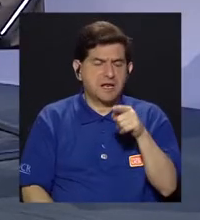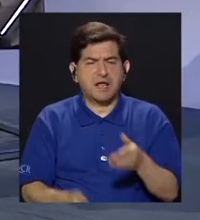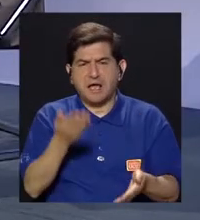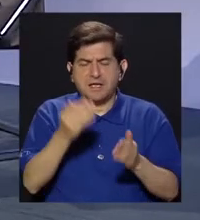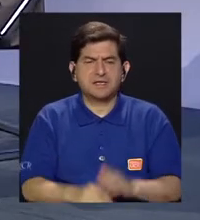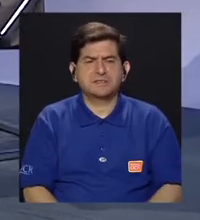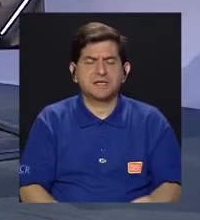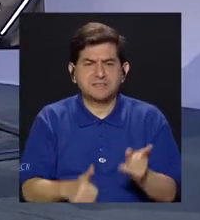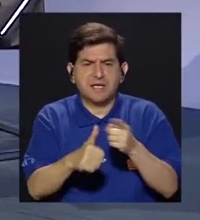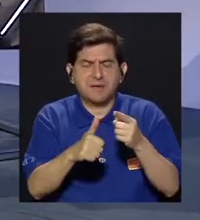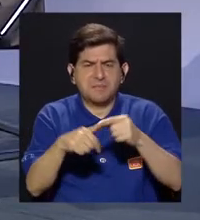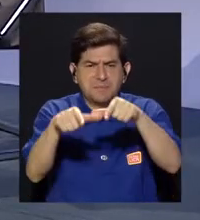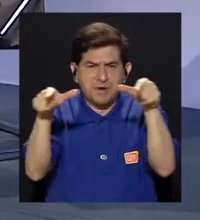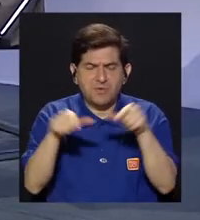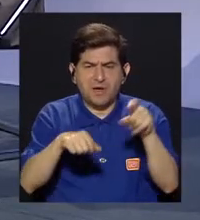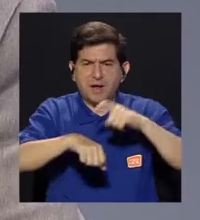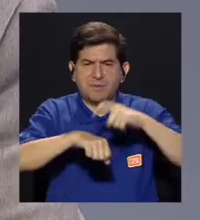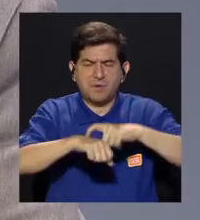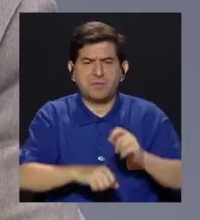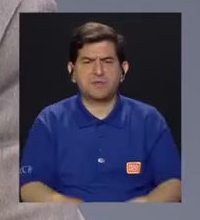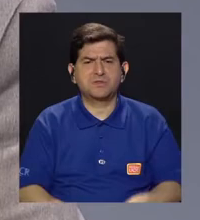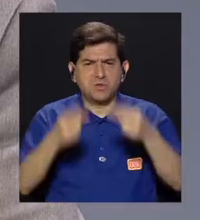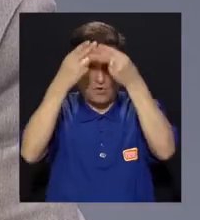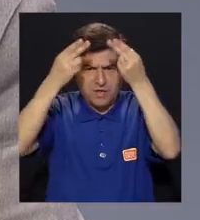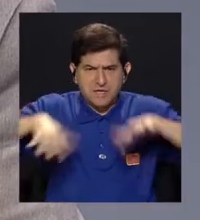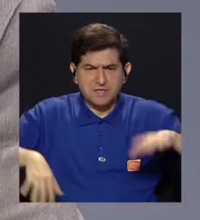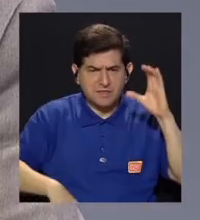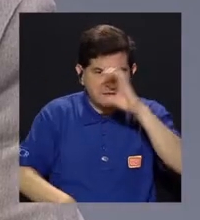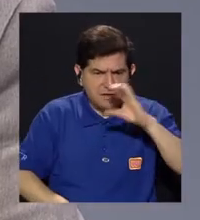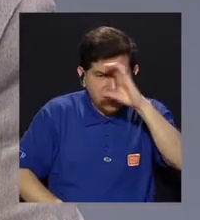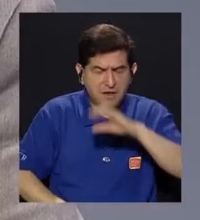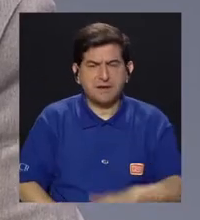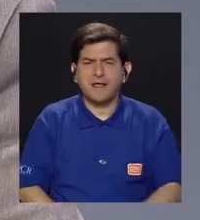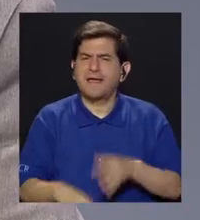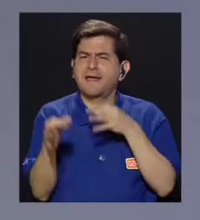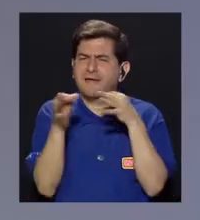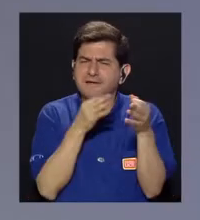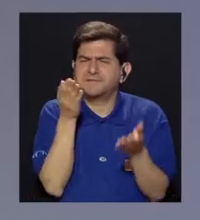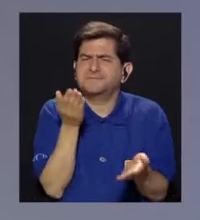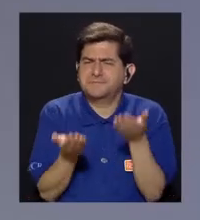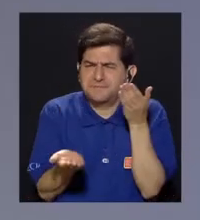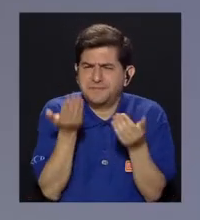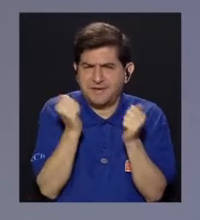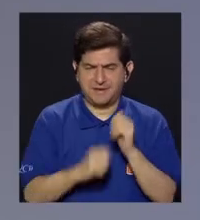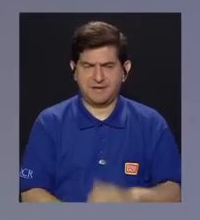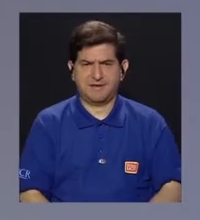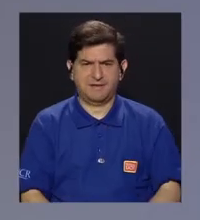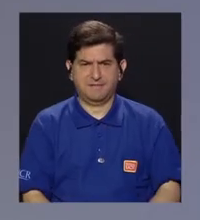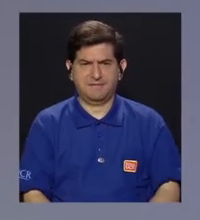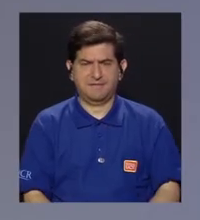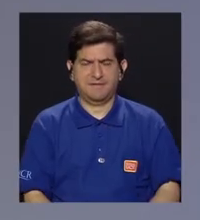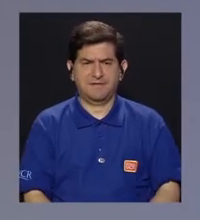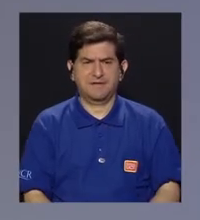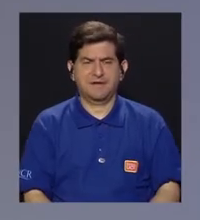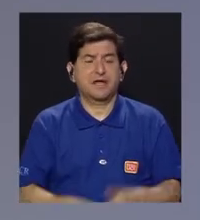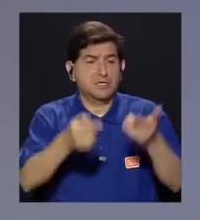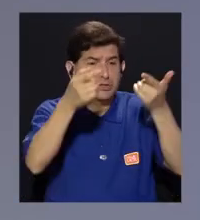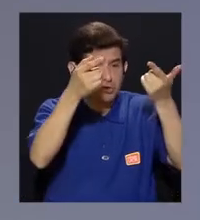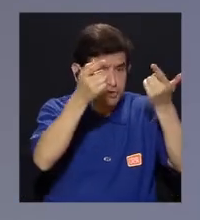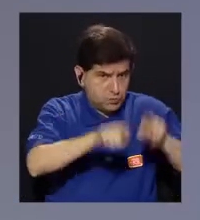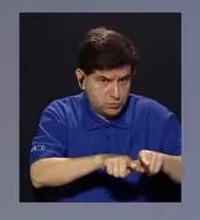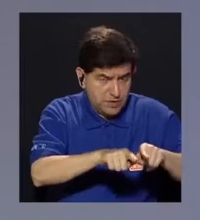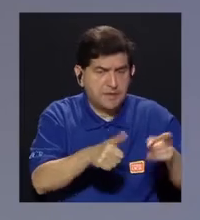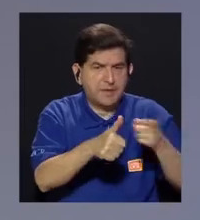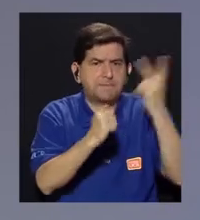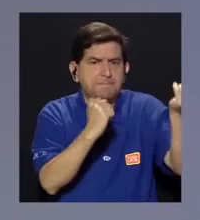entre los primeros lugares y tal vez en este caso podríamos explicar dónde fue que se ocasionó